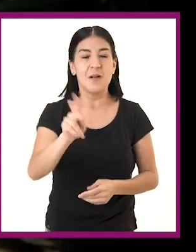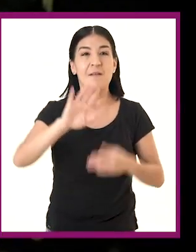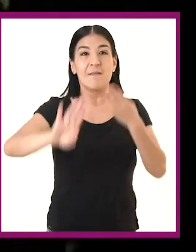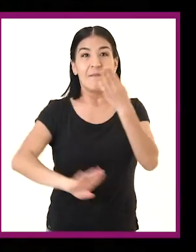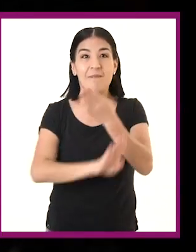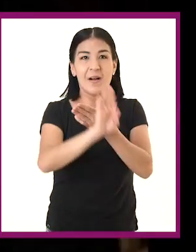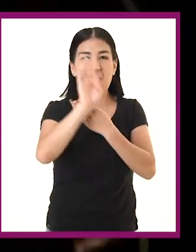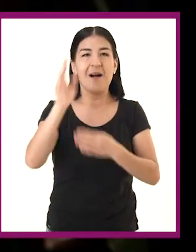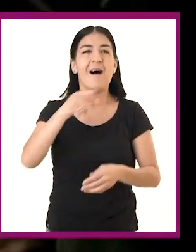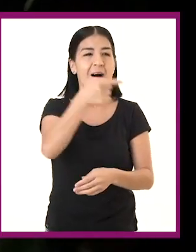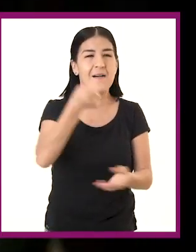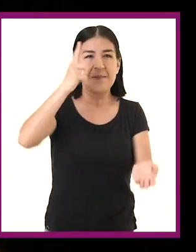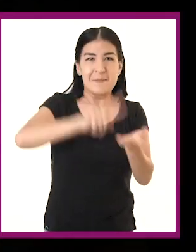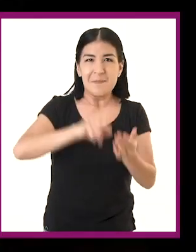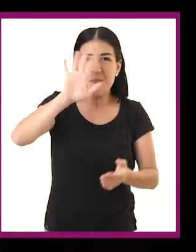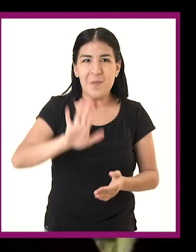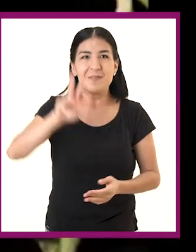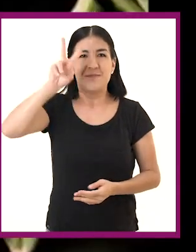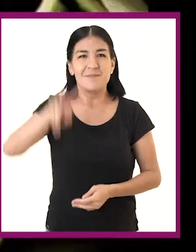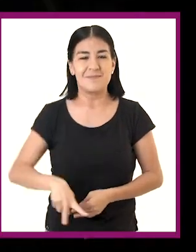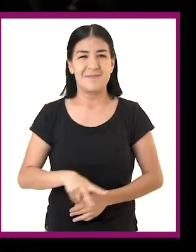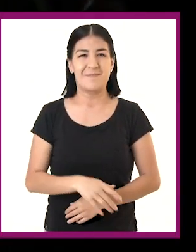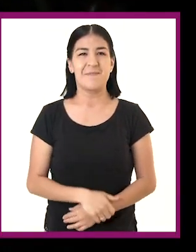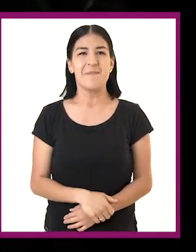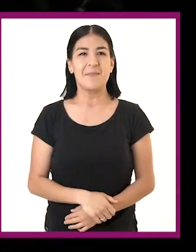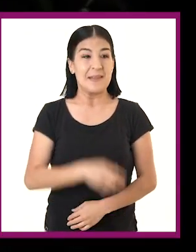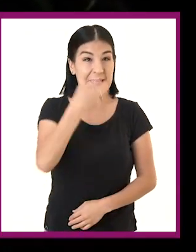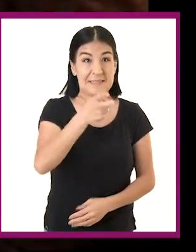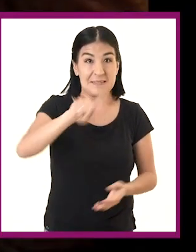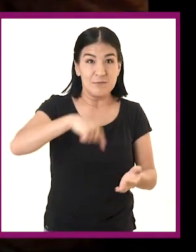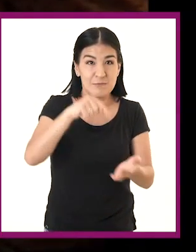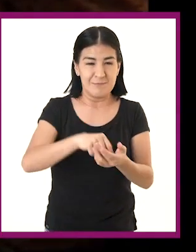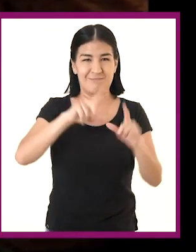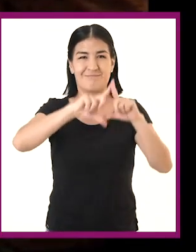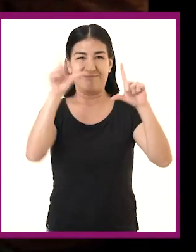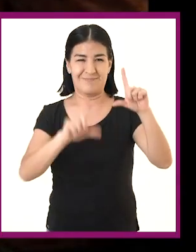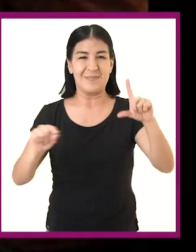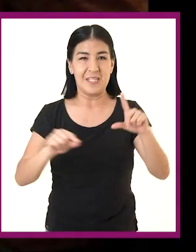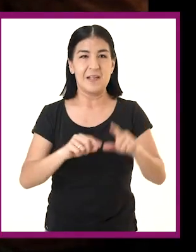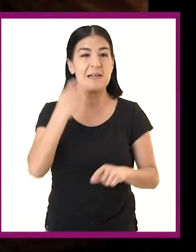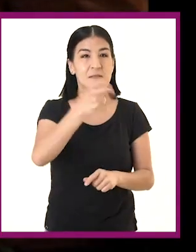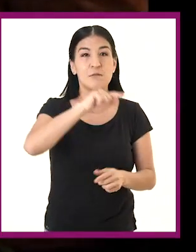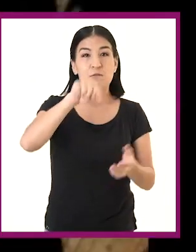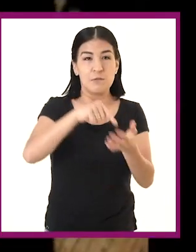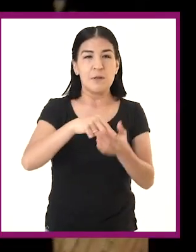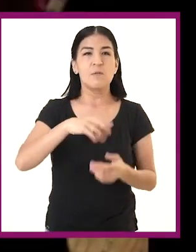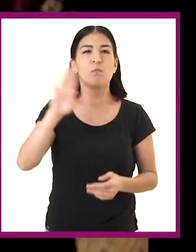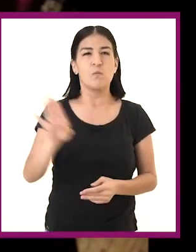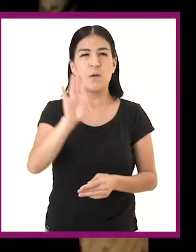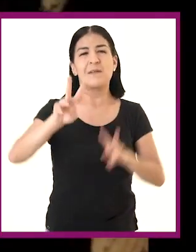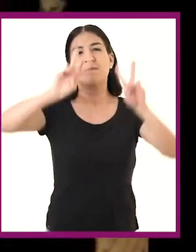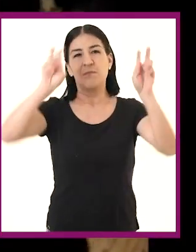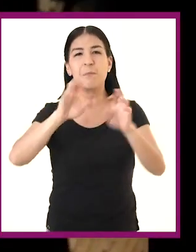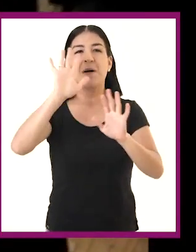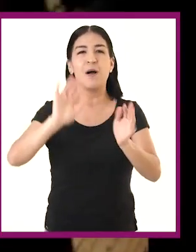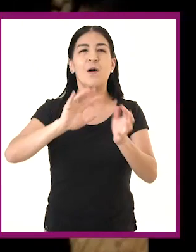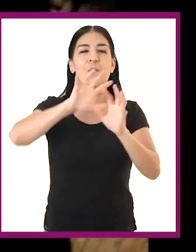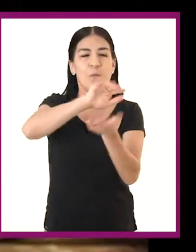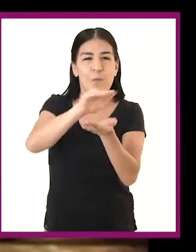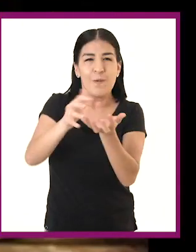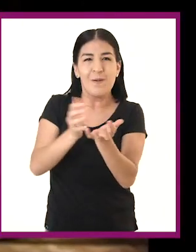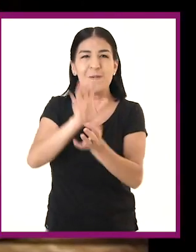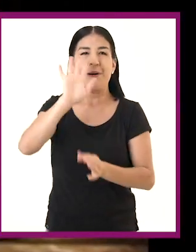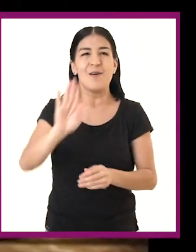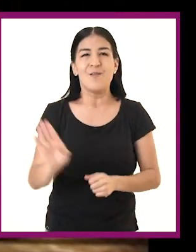pueblo fantasma que parecía ser el indicado. En esta zona del país, a las brujas se les conoce como bolitas de